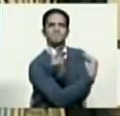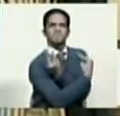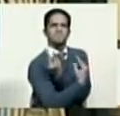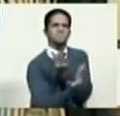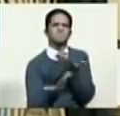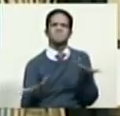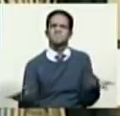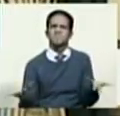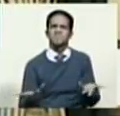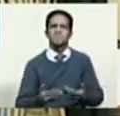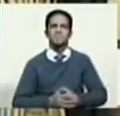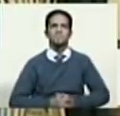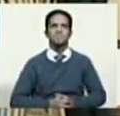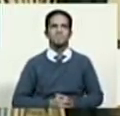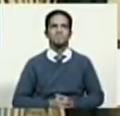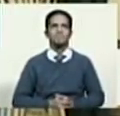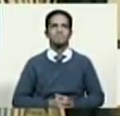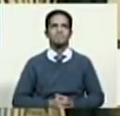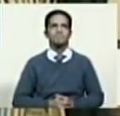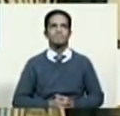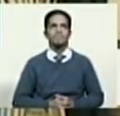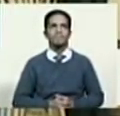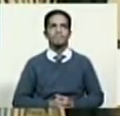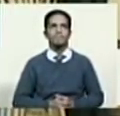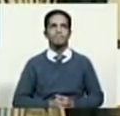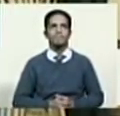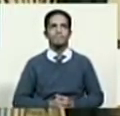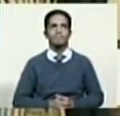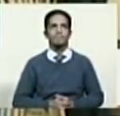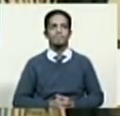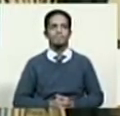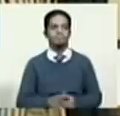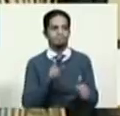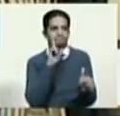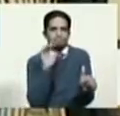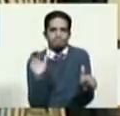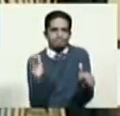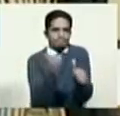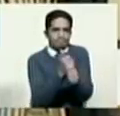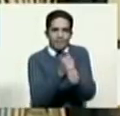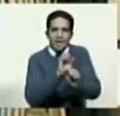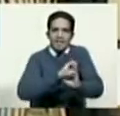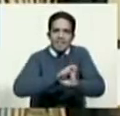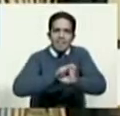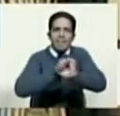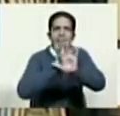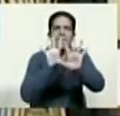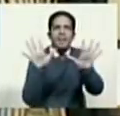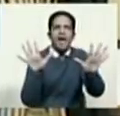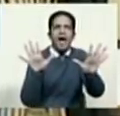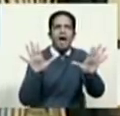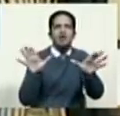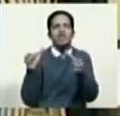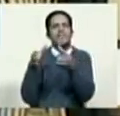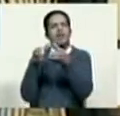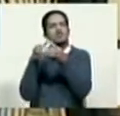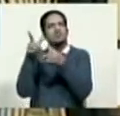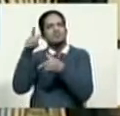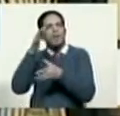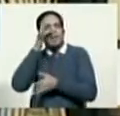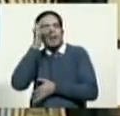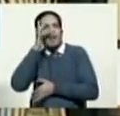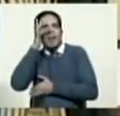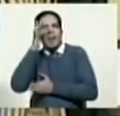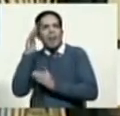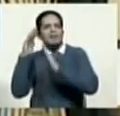sencillamente dejan desnuda la intención de esa élite imperial dominante en la